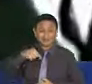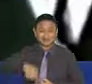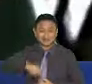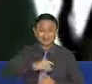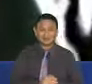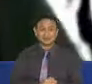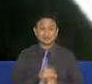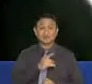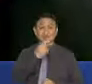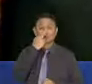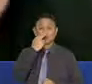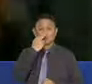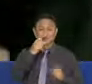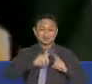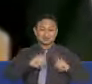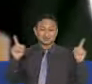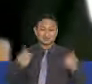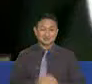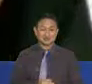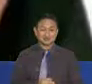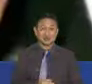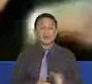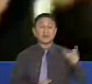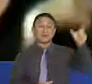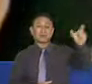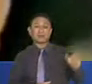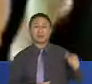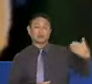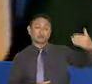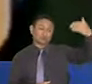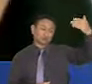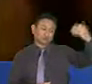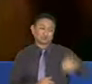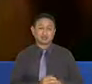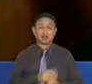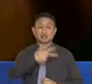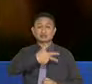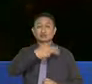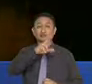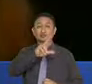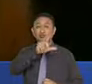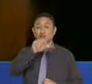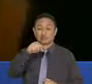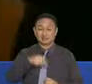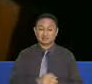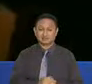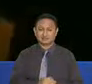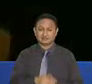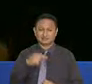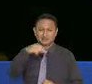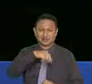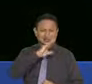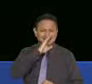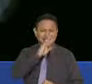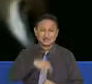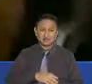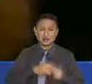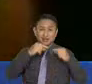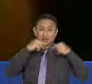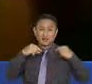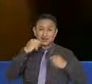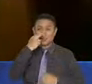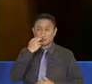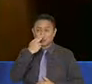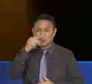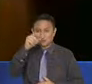su humor era distinto era la personificación misma del tuya y aunque no cocinaba dejaba grabado en la gastronomía del